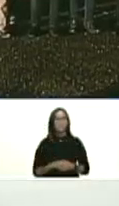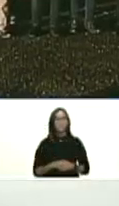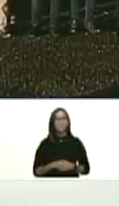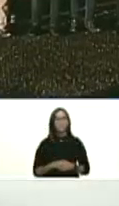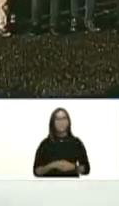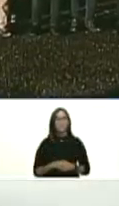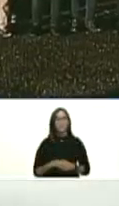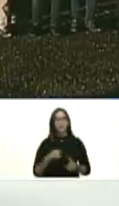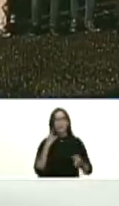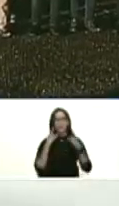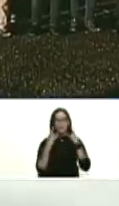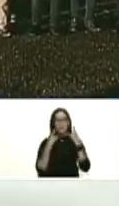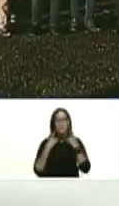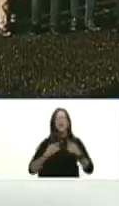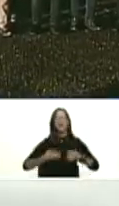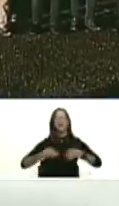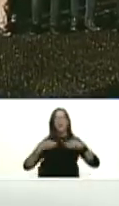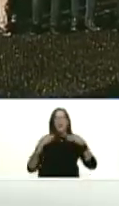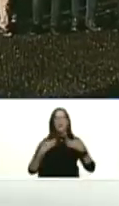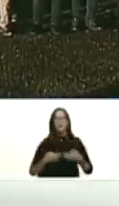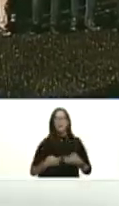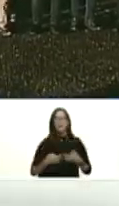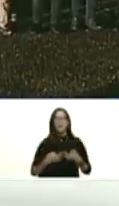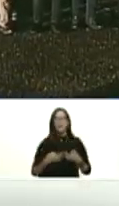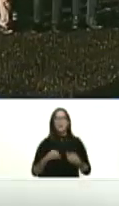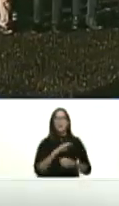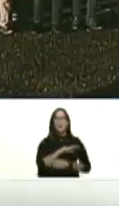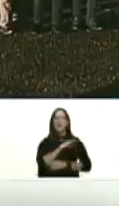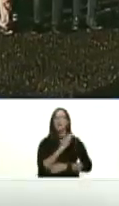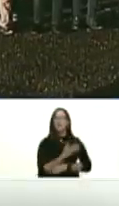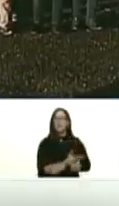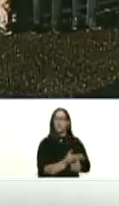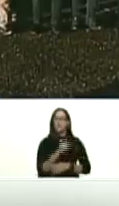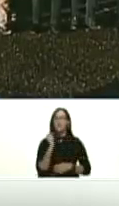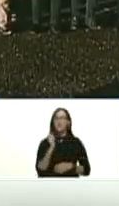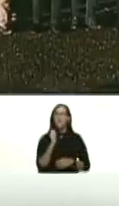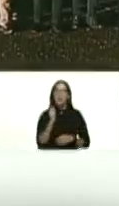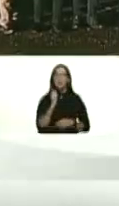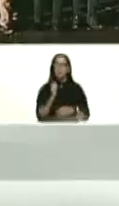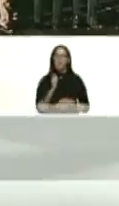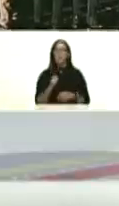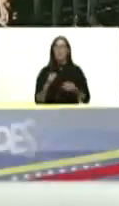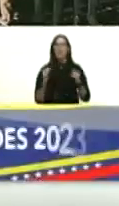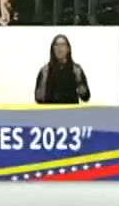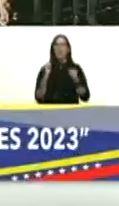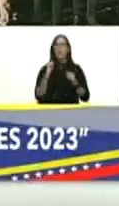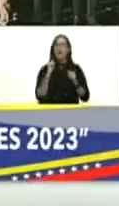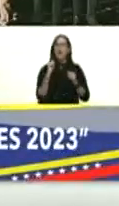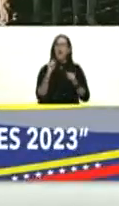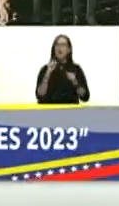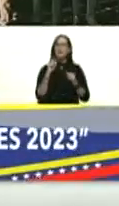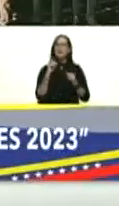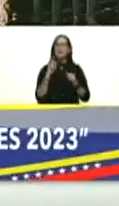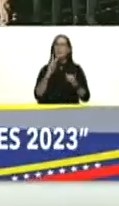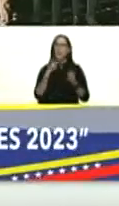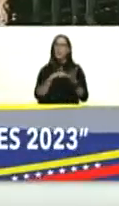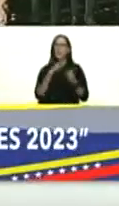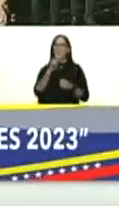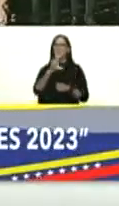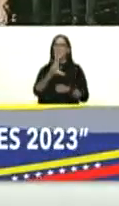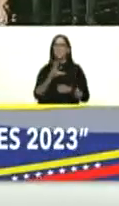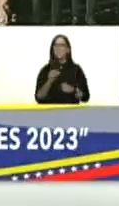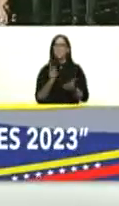activada oficialmente la fuerza de tarea los andes 2023 a